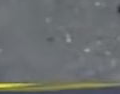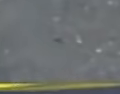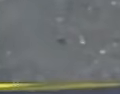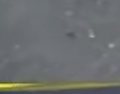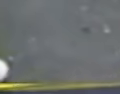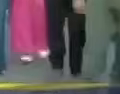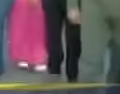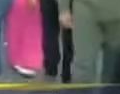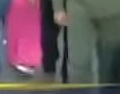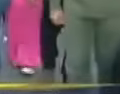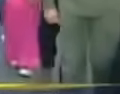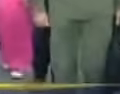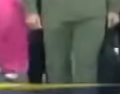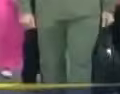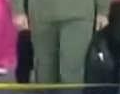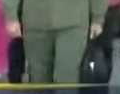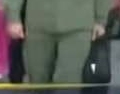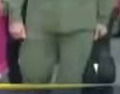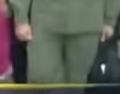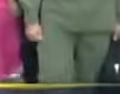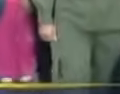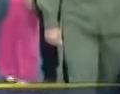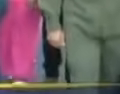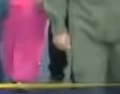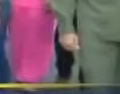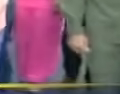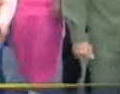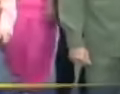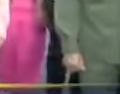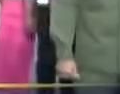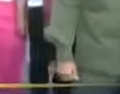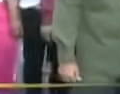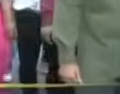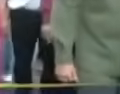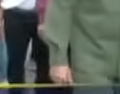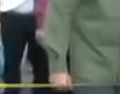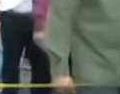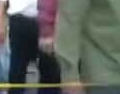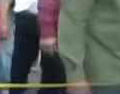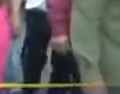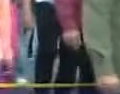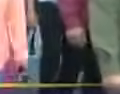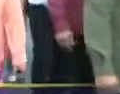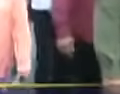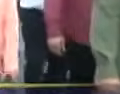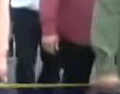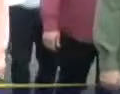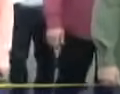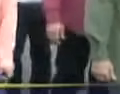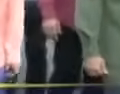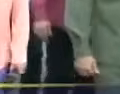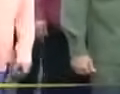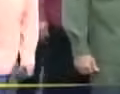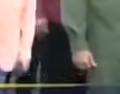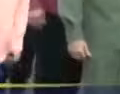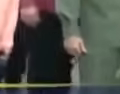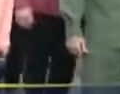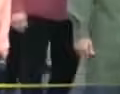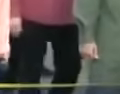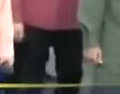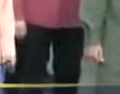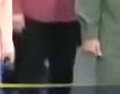Tambor, que suenen los tambores. Venezuela canta, Venezuela baila. Y ahora entramos